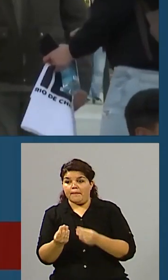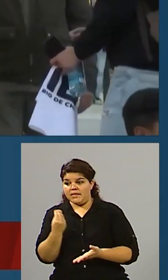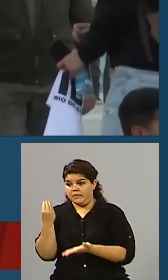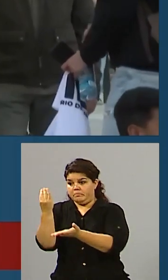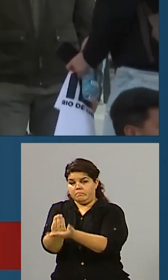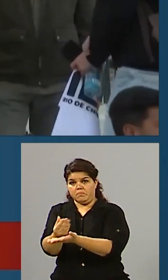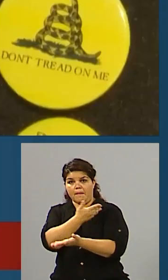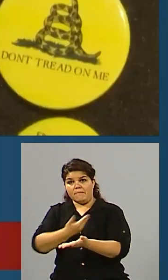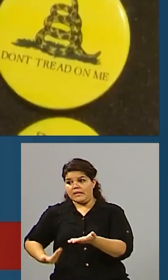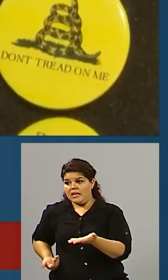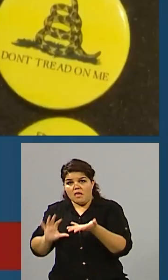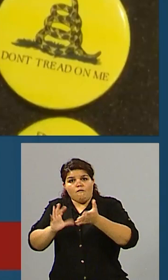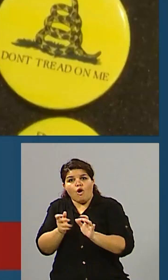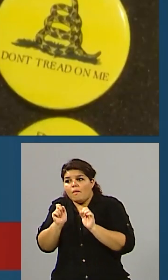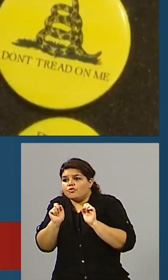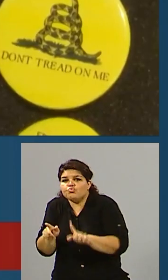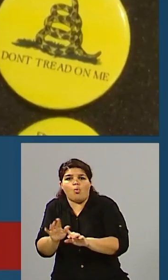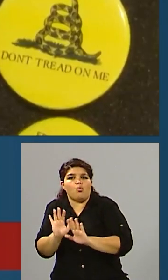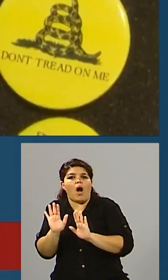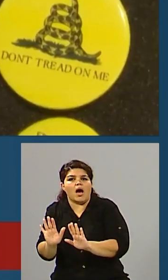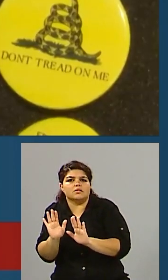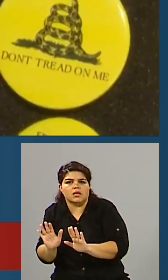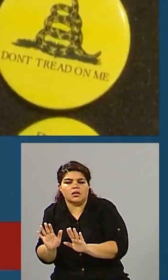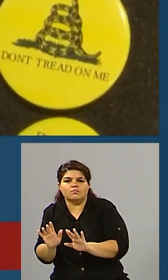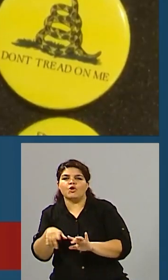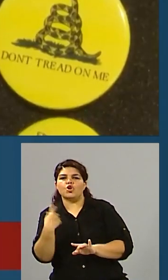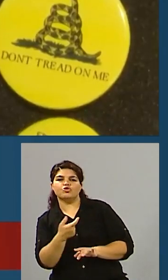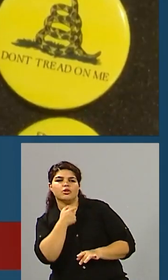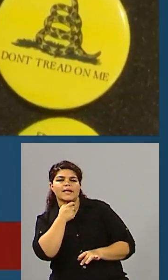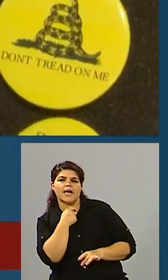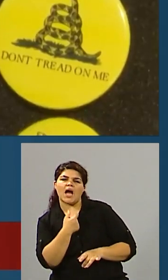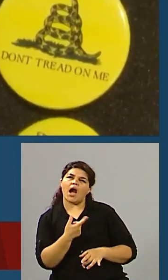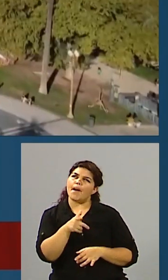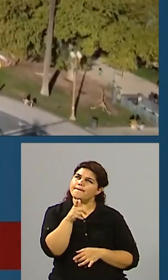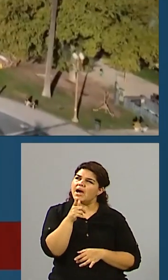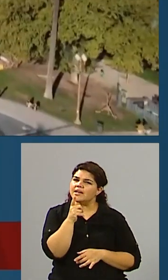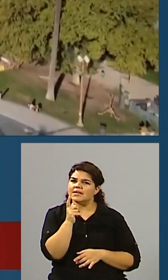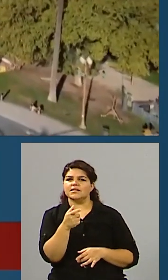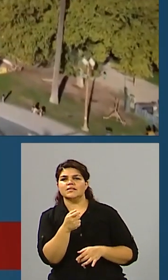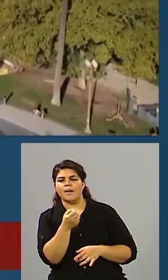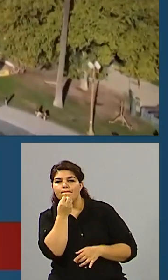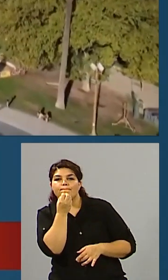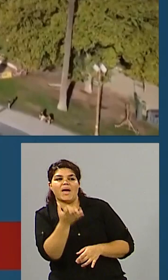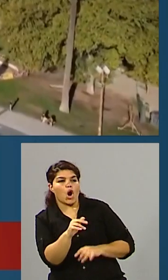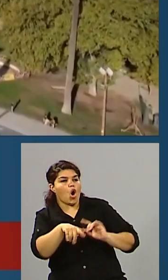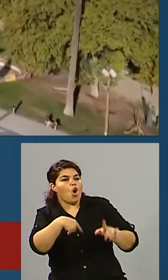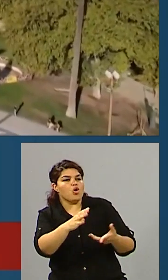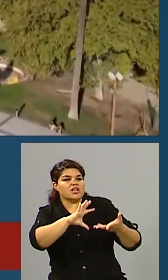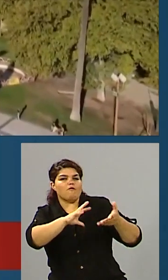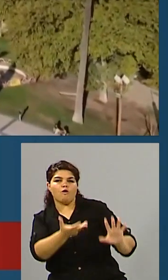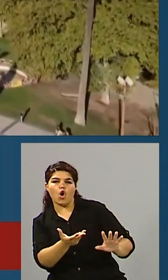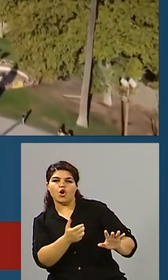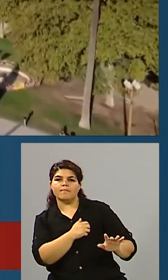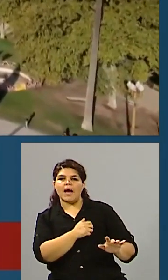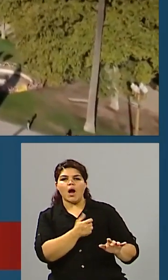a tener este estilo. Si queremos encontrar algún otro tipo de noticias o de